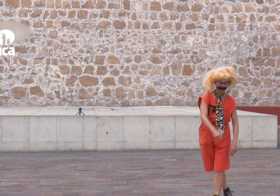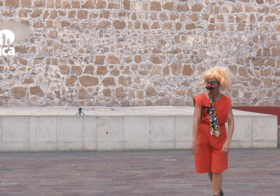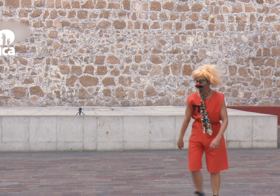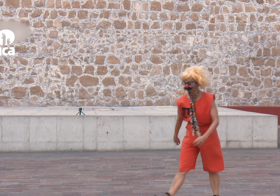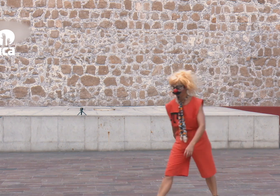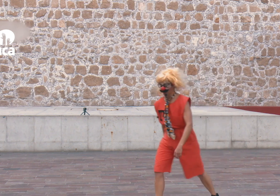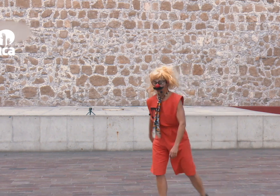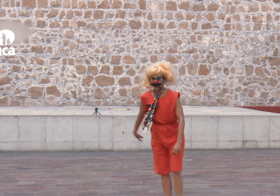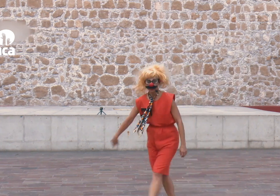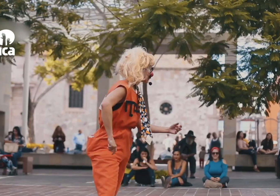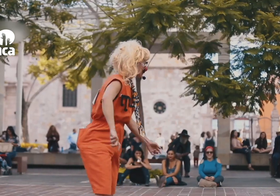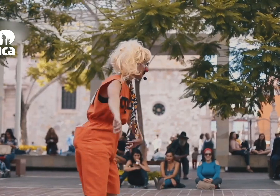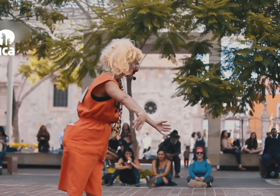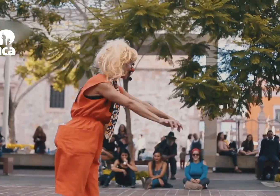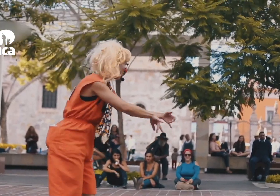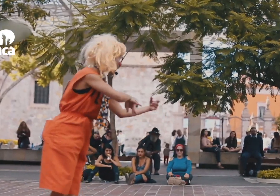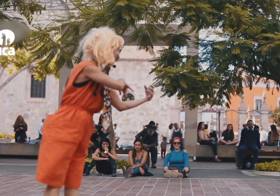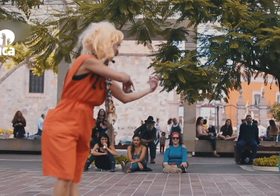Of course.